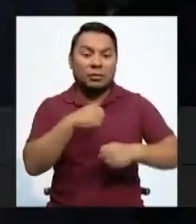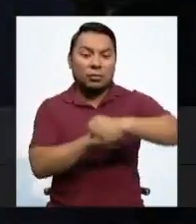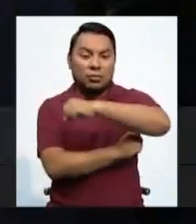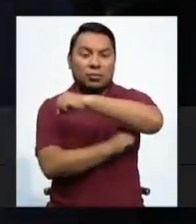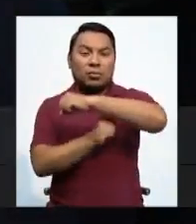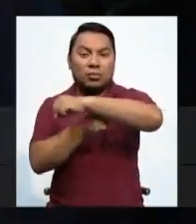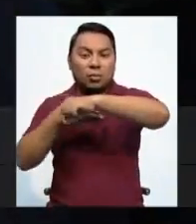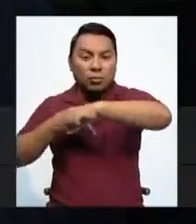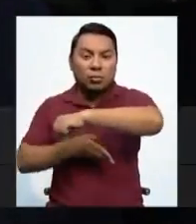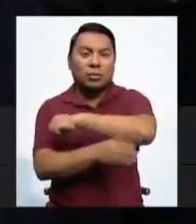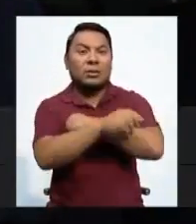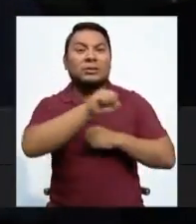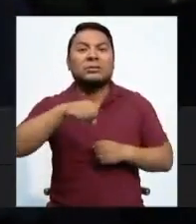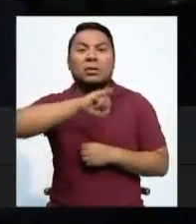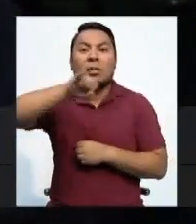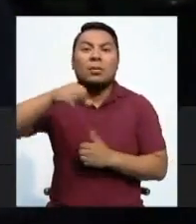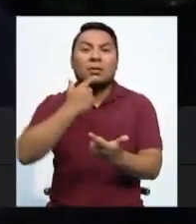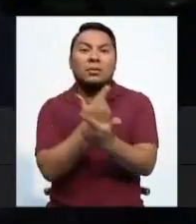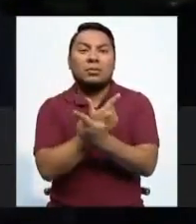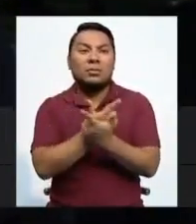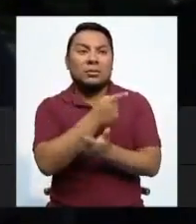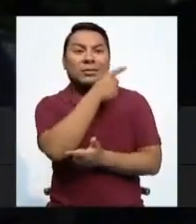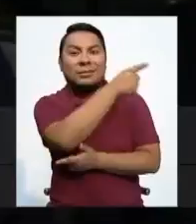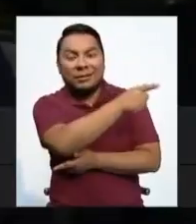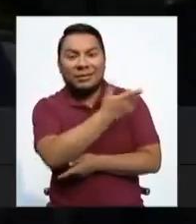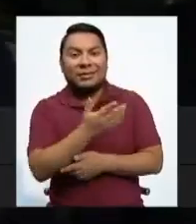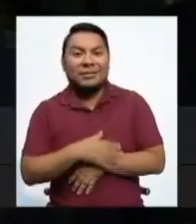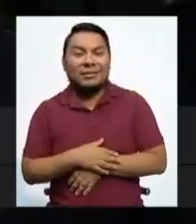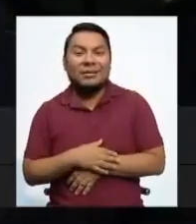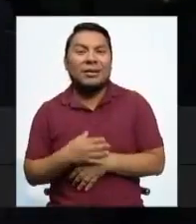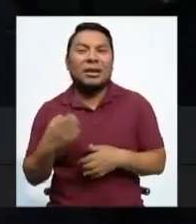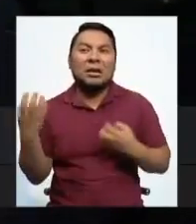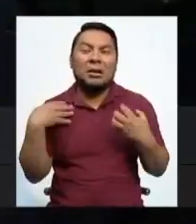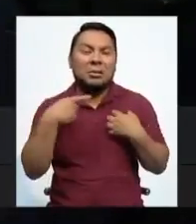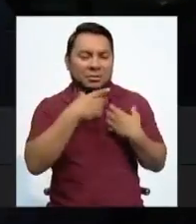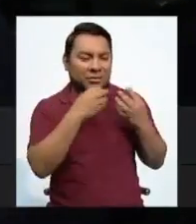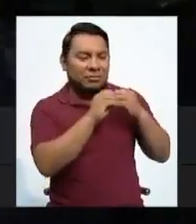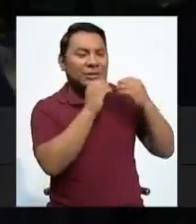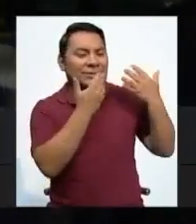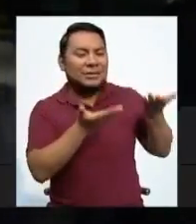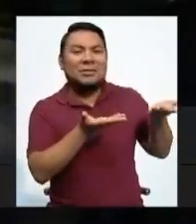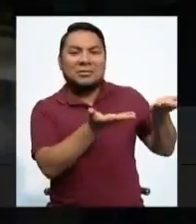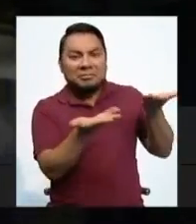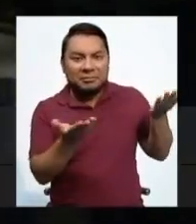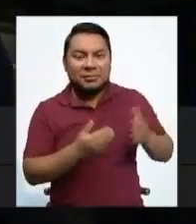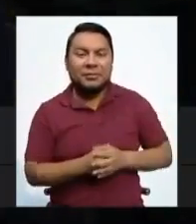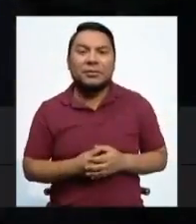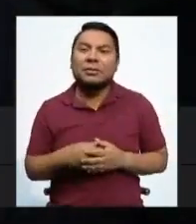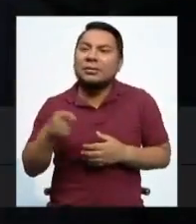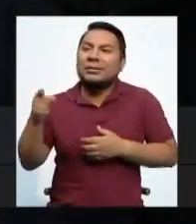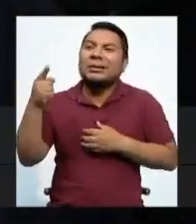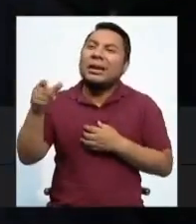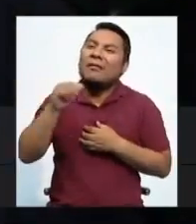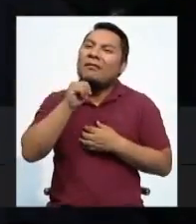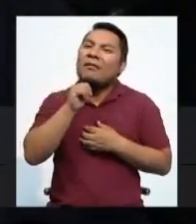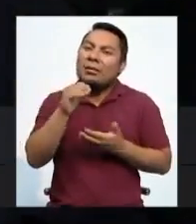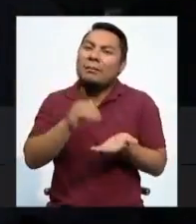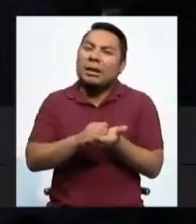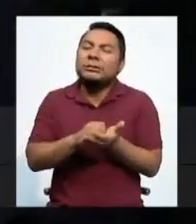Lurigancho, hubiera machacado bastante. ¿Tiene la culpa ahí para trabajar un poquito más en la comunicación? Sí,